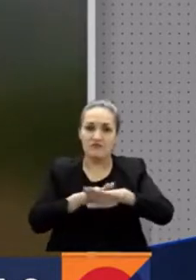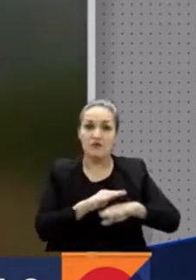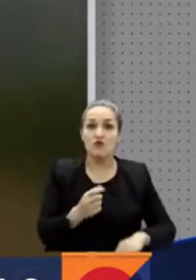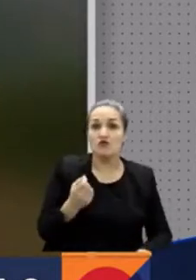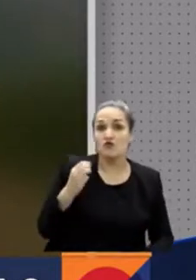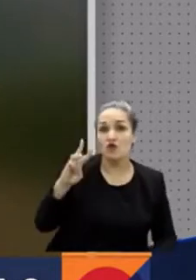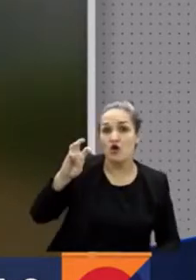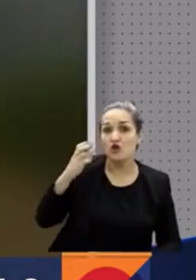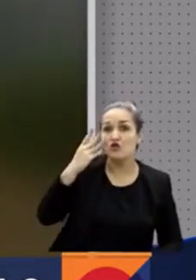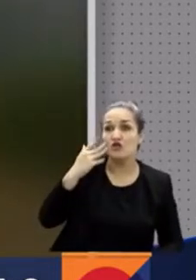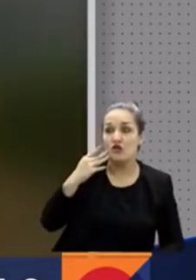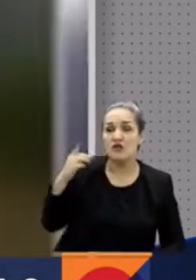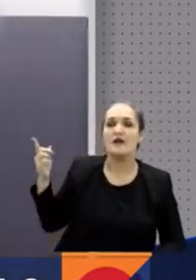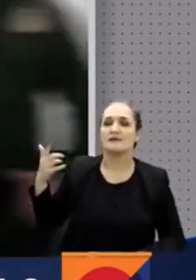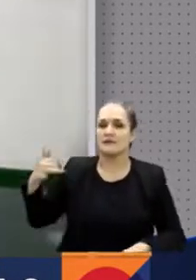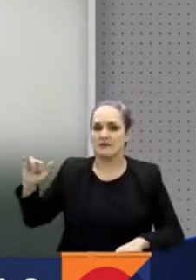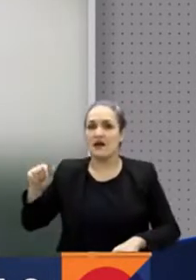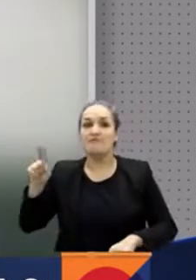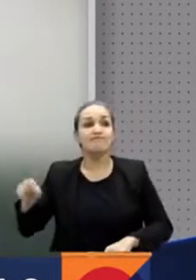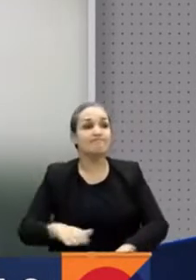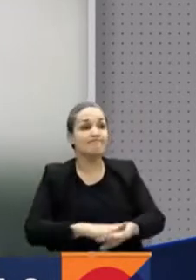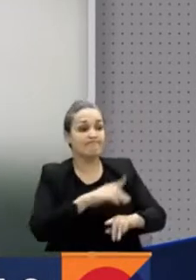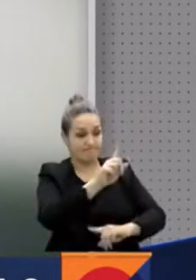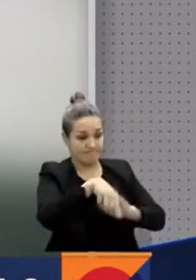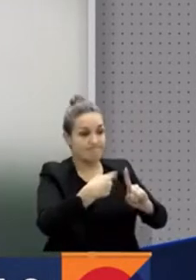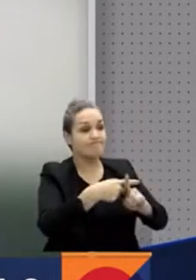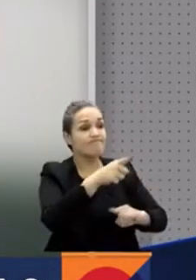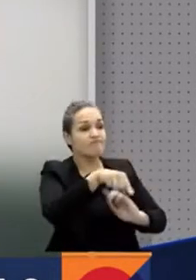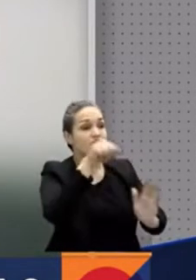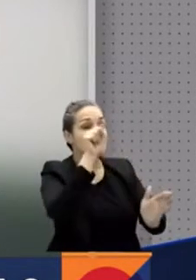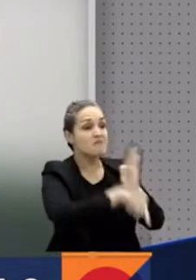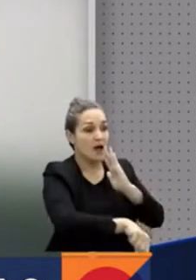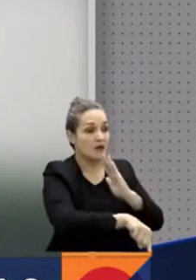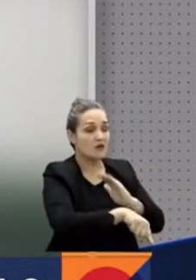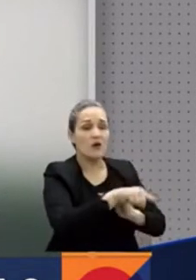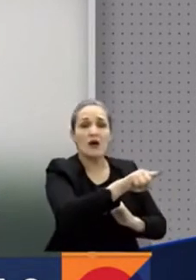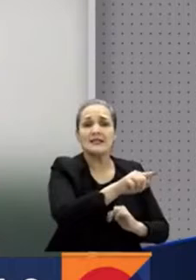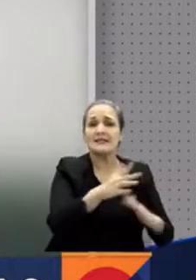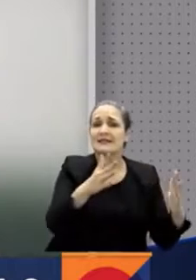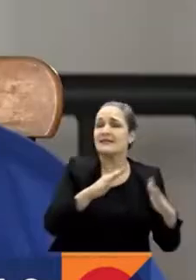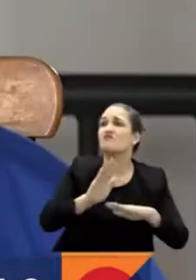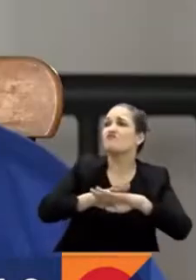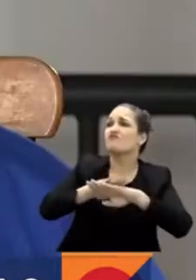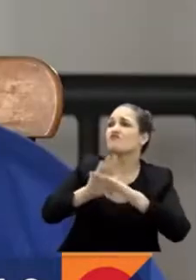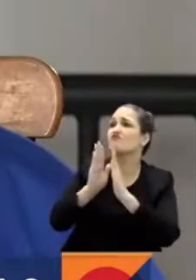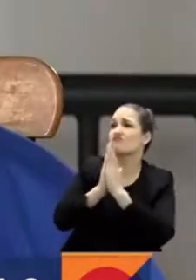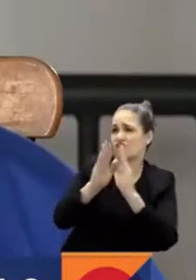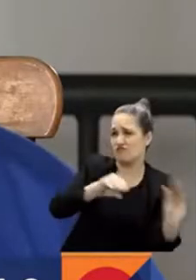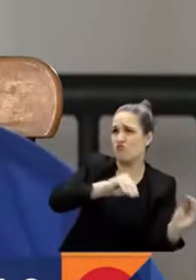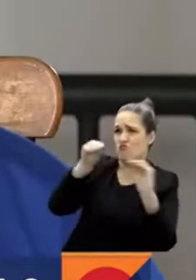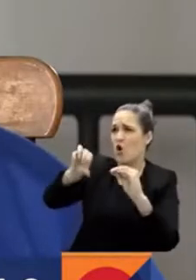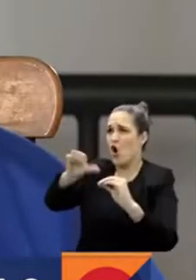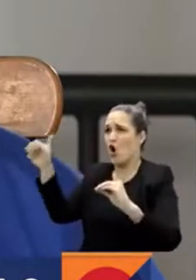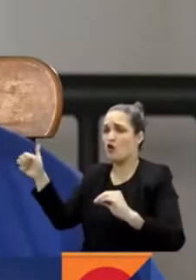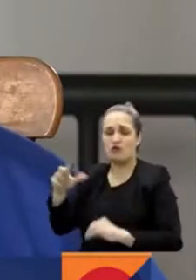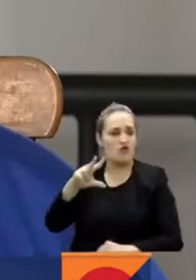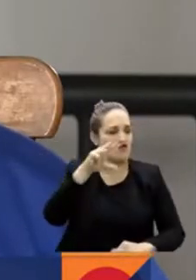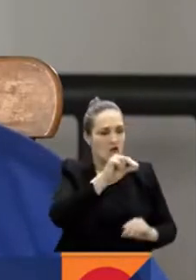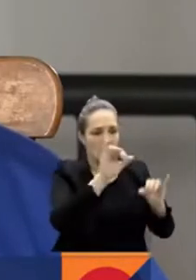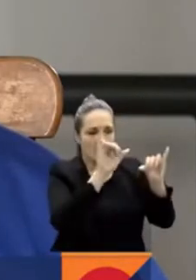intendente Saví había sido amenazado de muerte en el corregimiento y habría pedido un traslado que le fue negado. Si se hubiese dado la